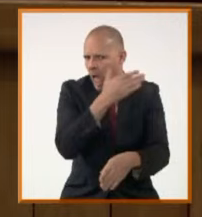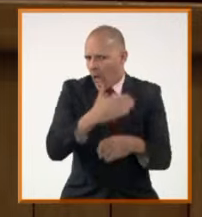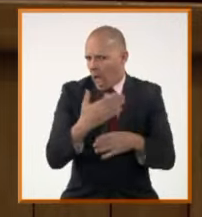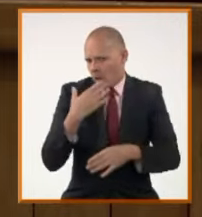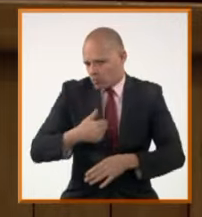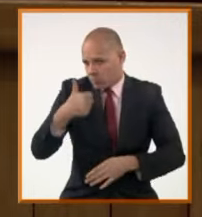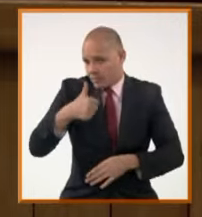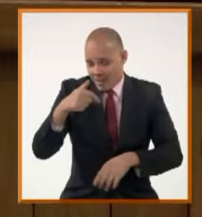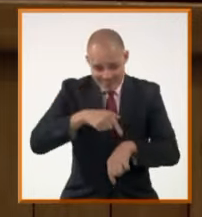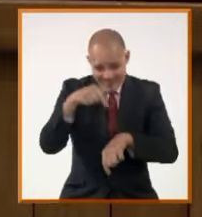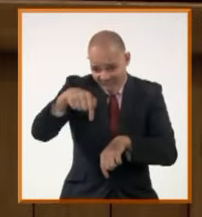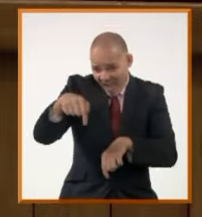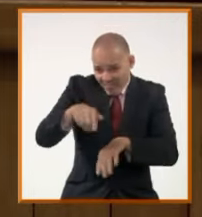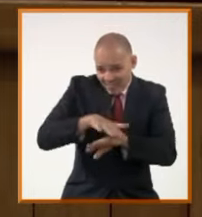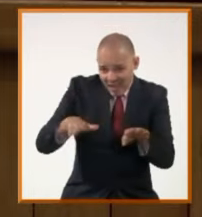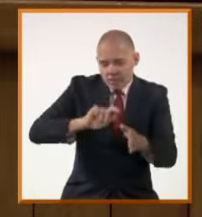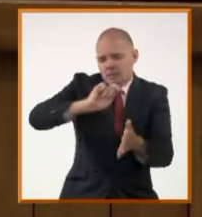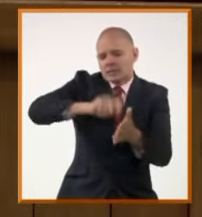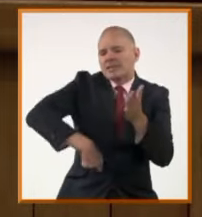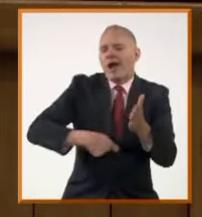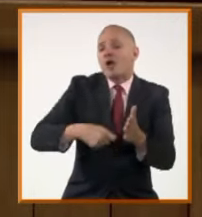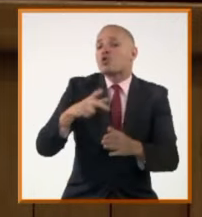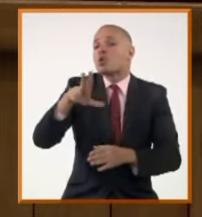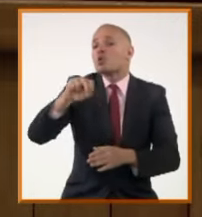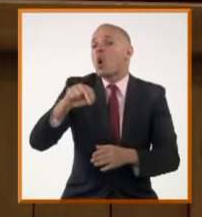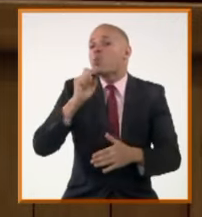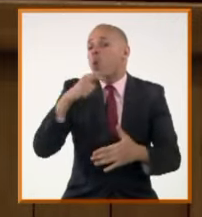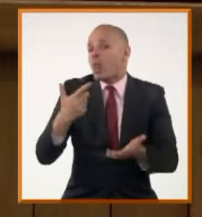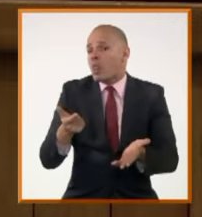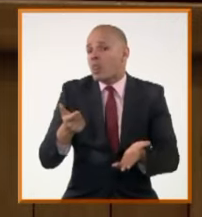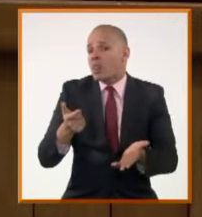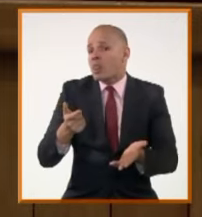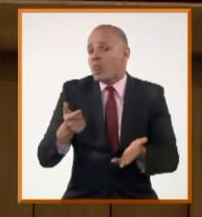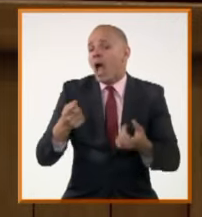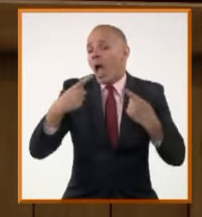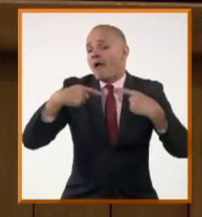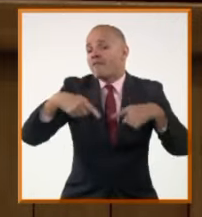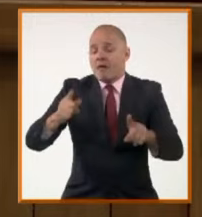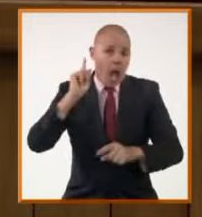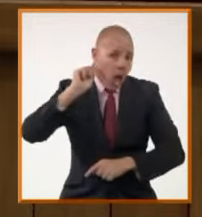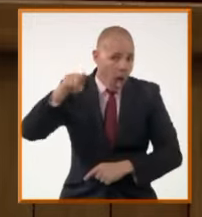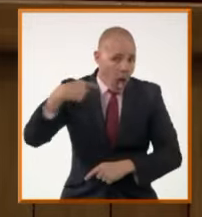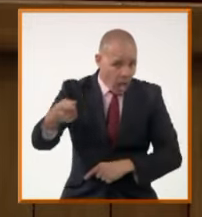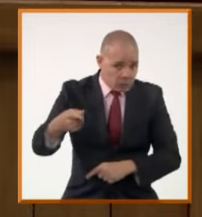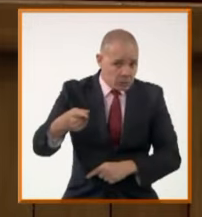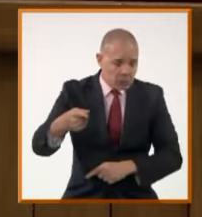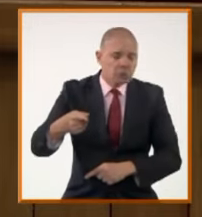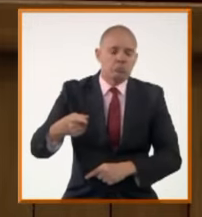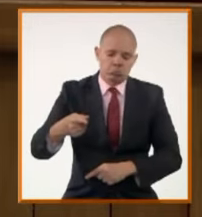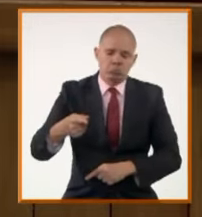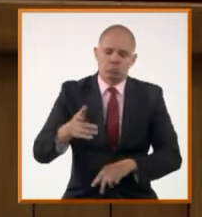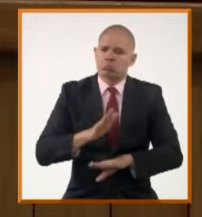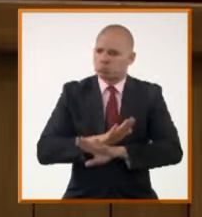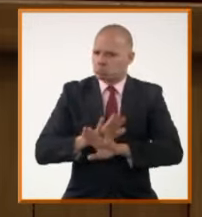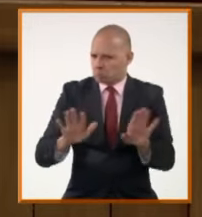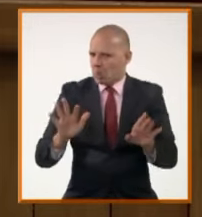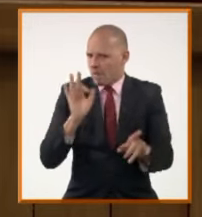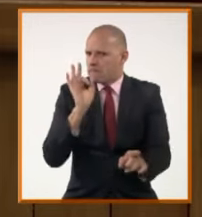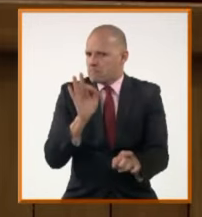un negocio que nos pudiera conducir a, de manera global y empezar durante este